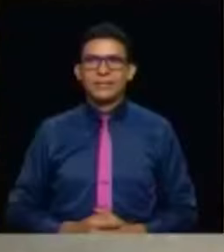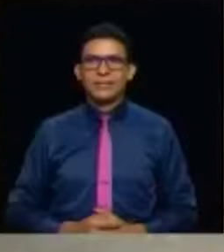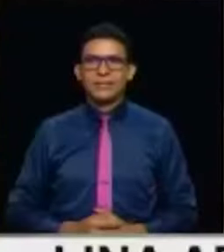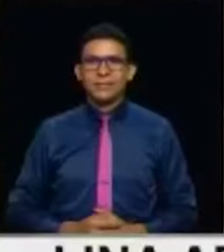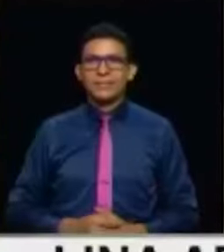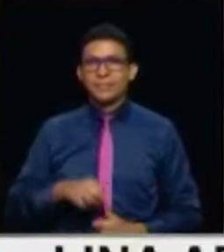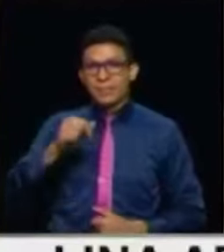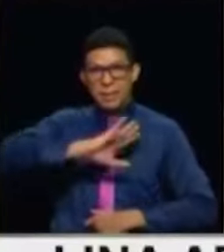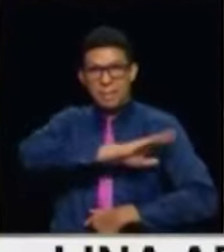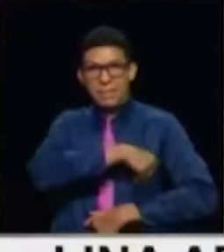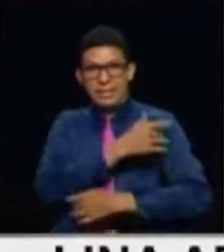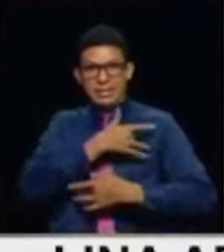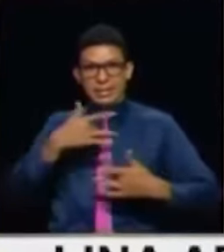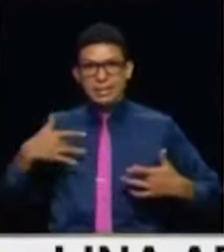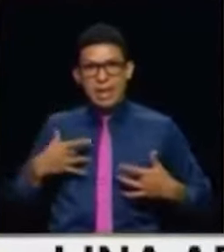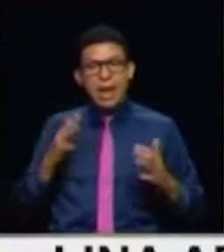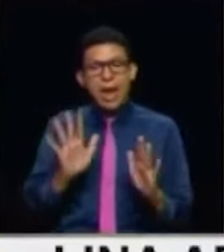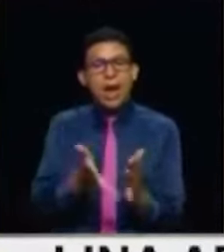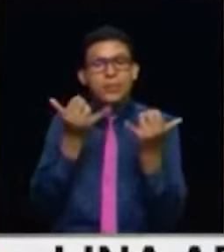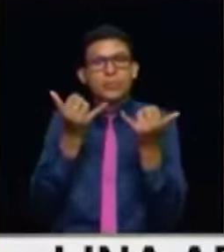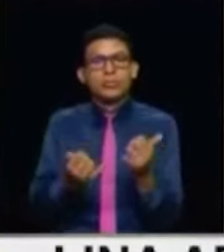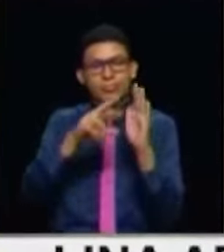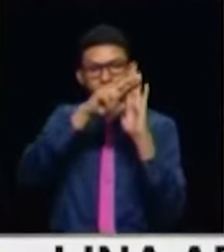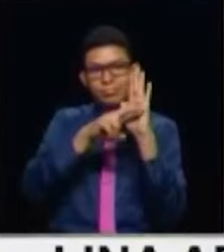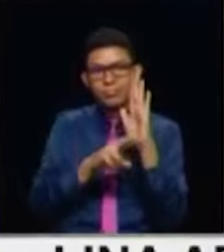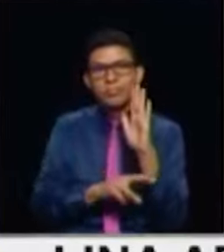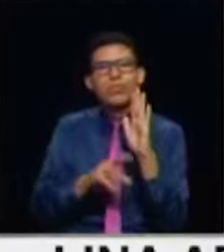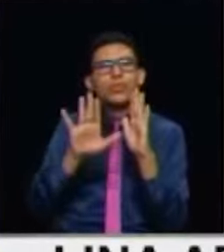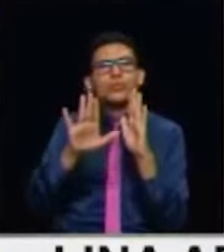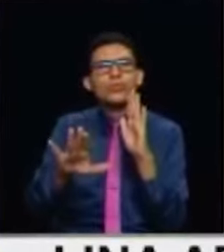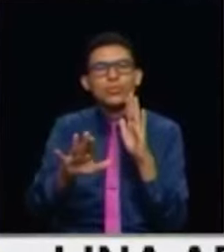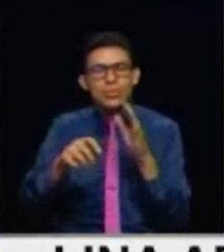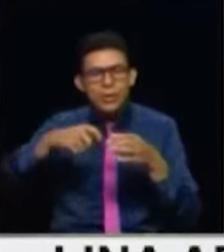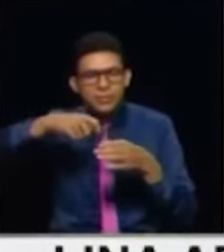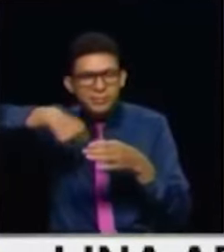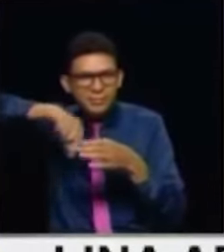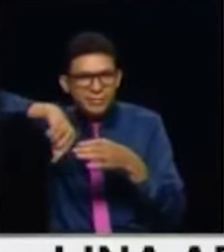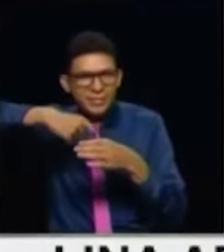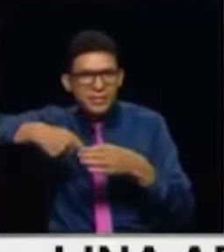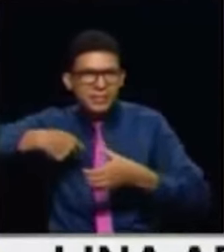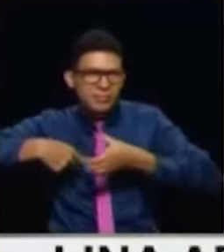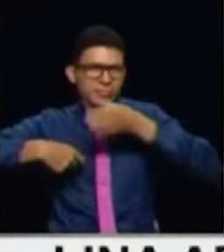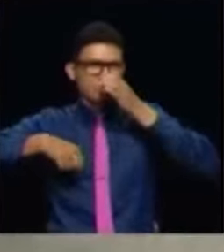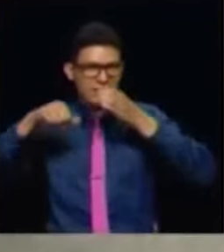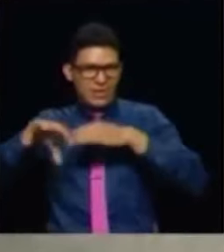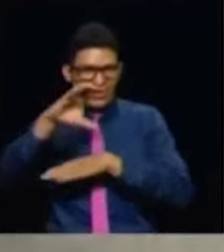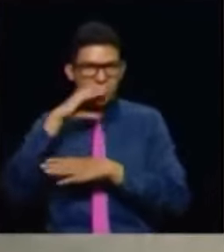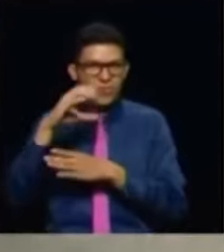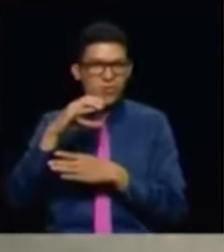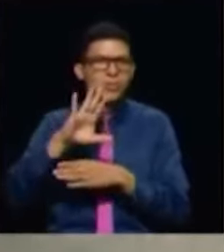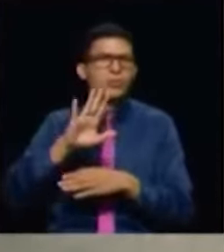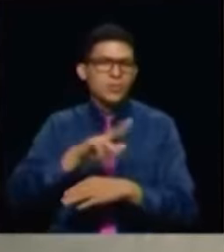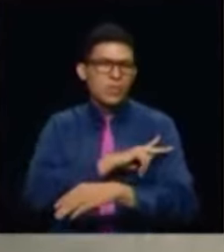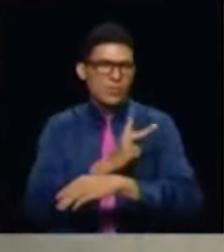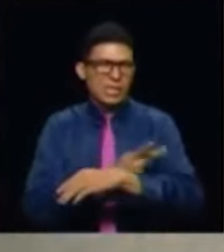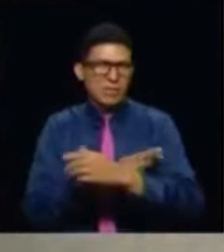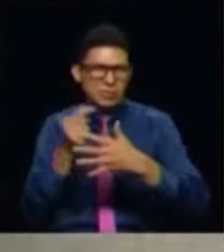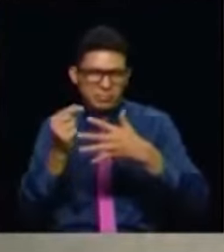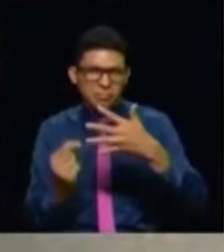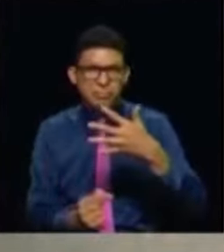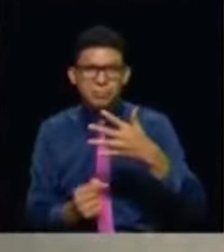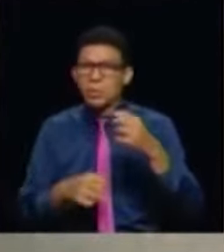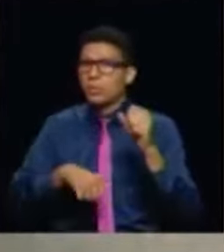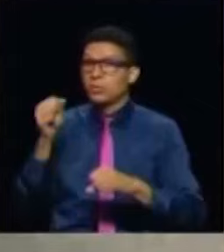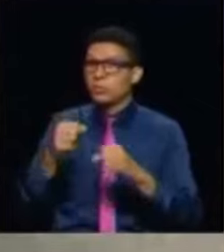El Ministerio de Salud está actualizando la regulación de los suplementos dietarios en Colombia. Dentro de las nuevas propuestas, plantea la posibilidad de que